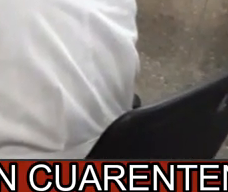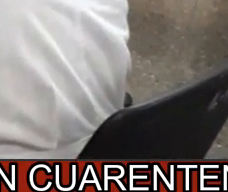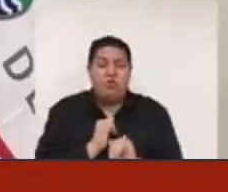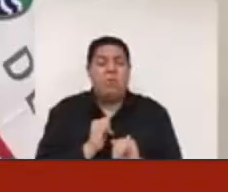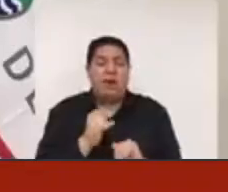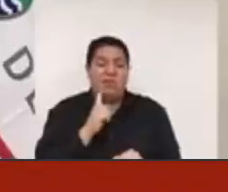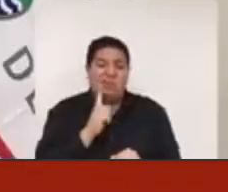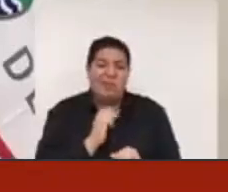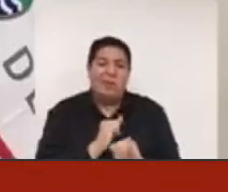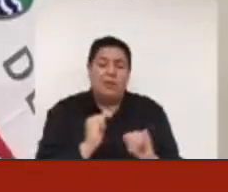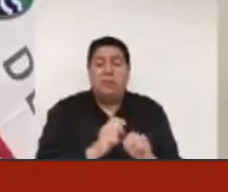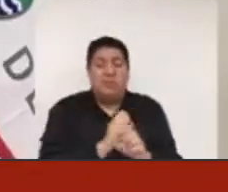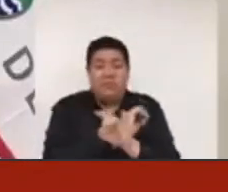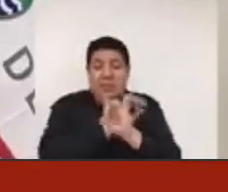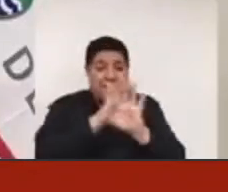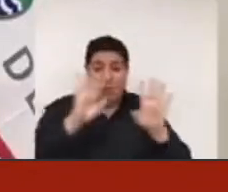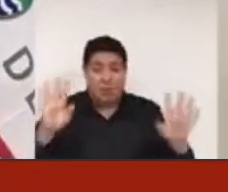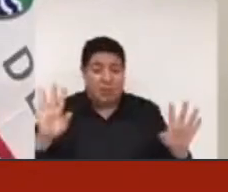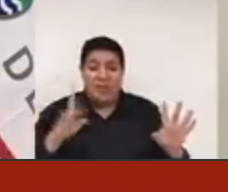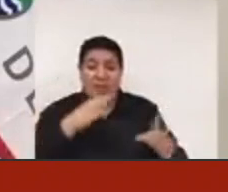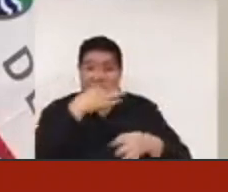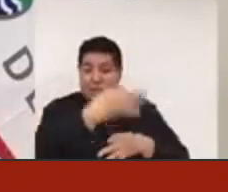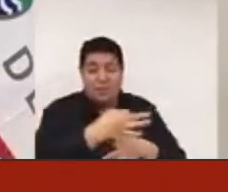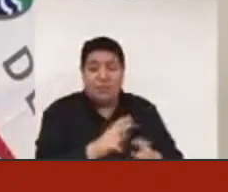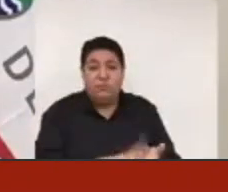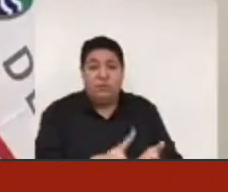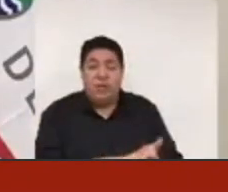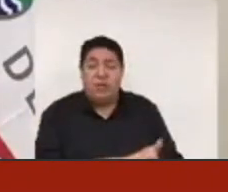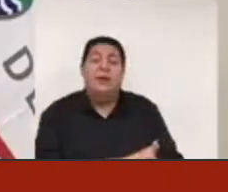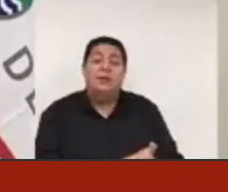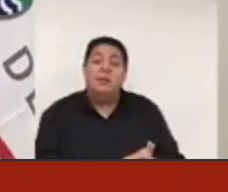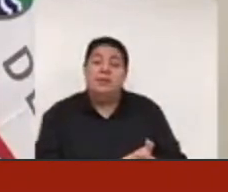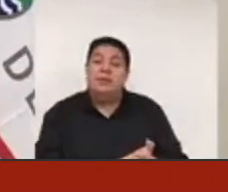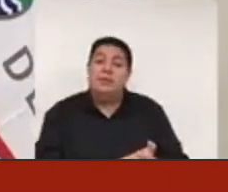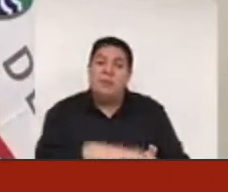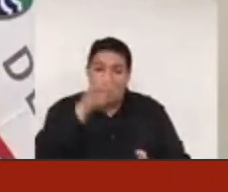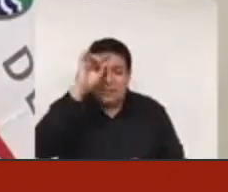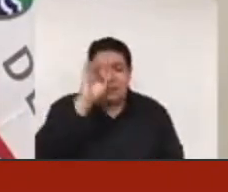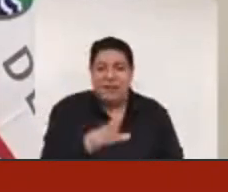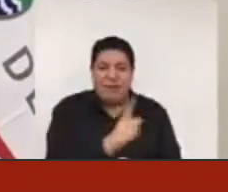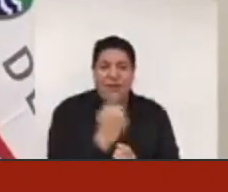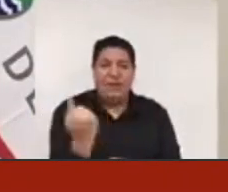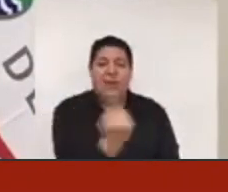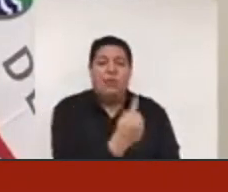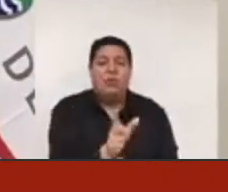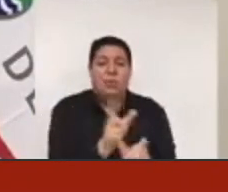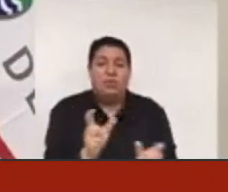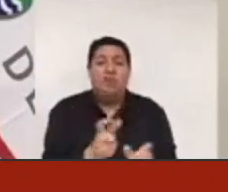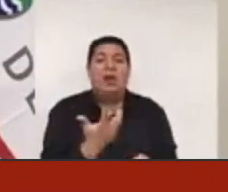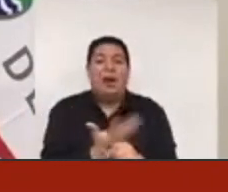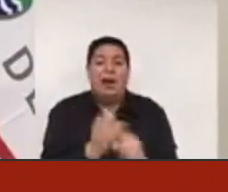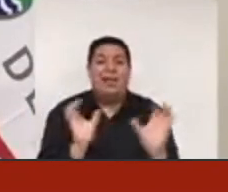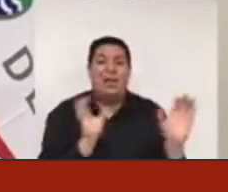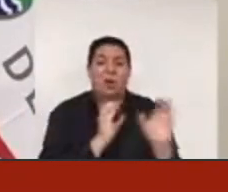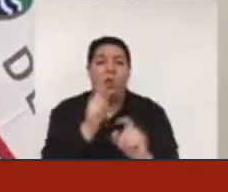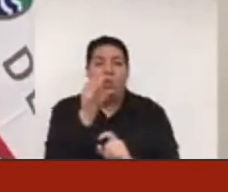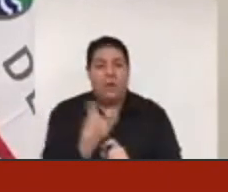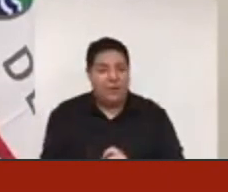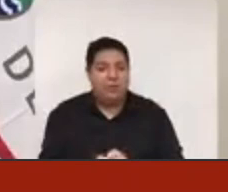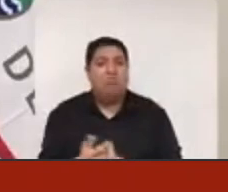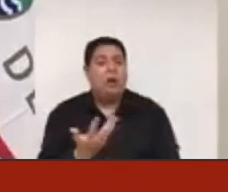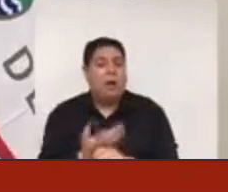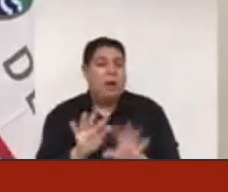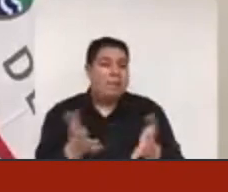que queremos ser muy transparentes con esto y que sepan qué en cauquenes existe un caso que